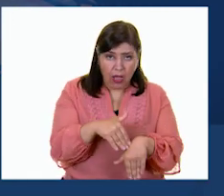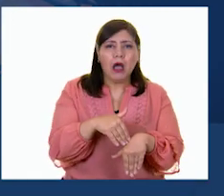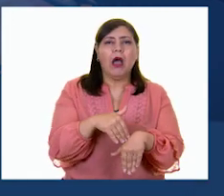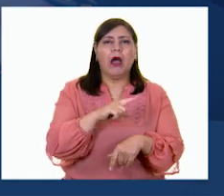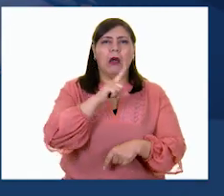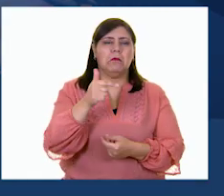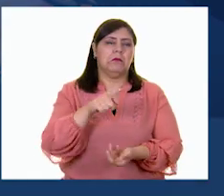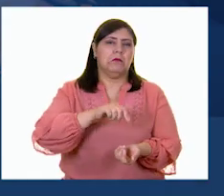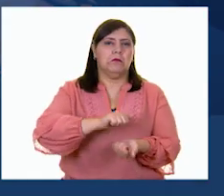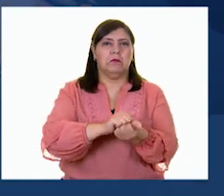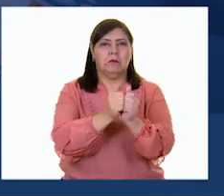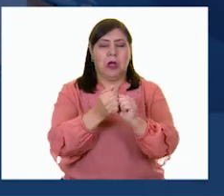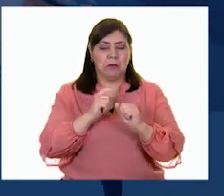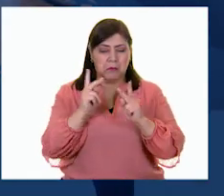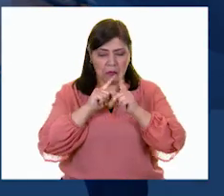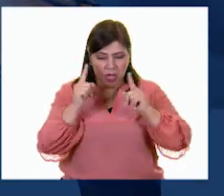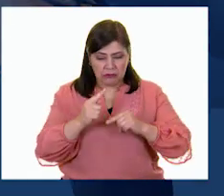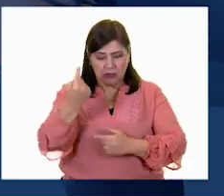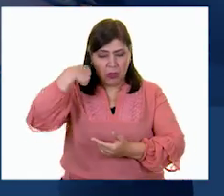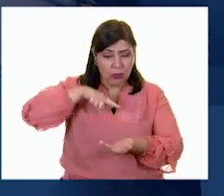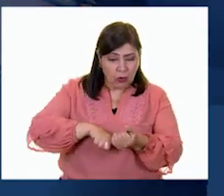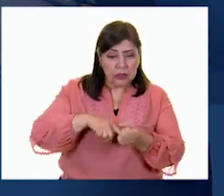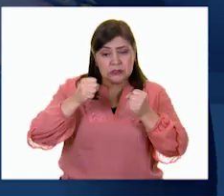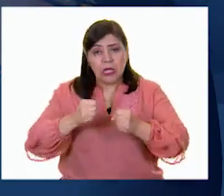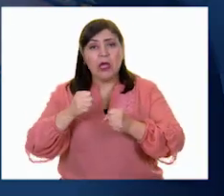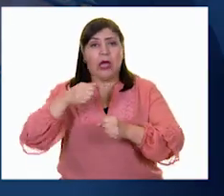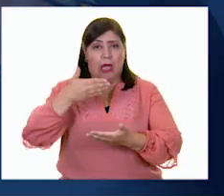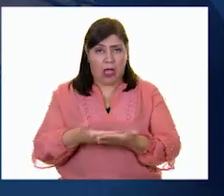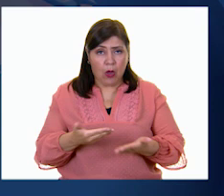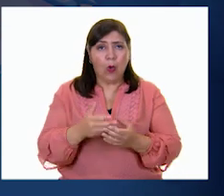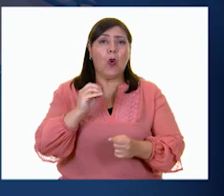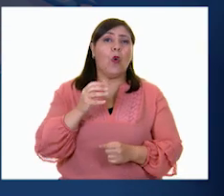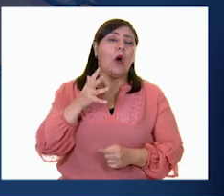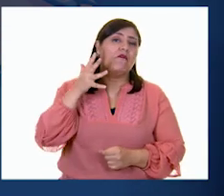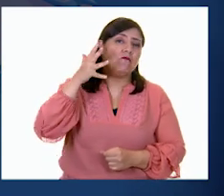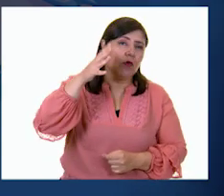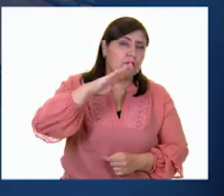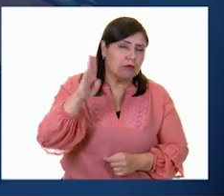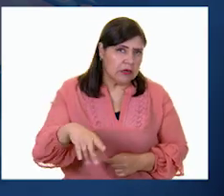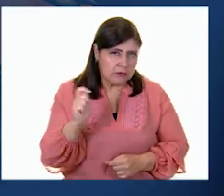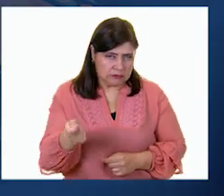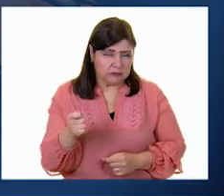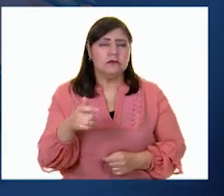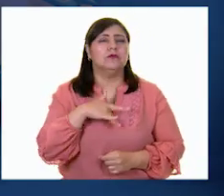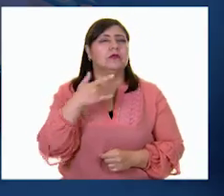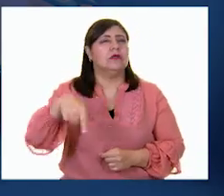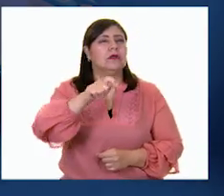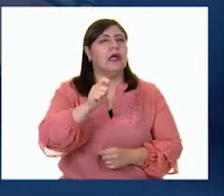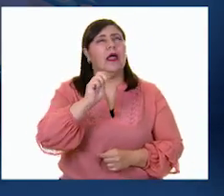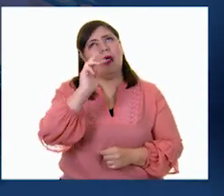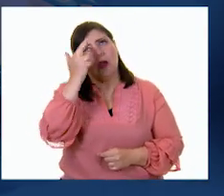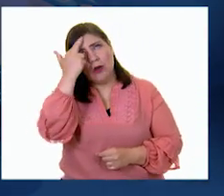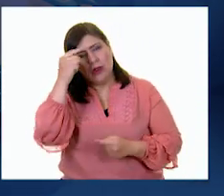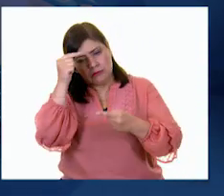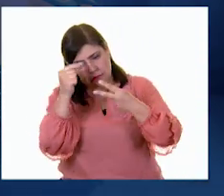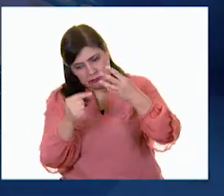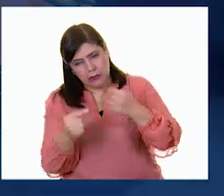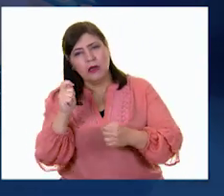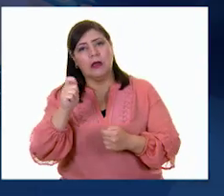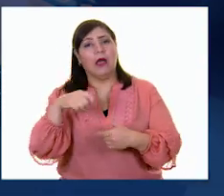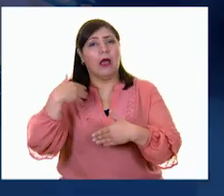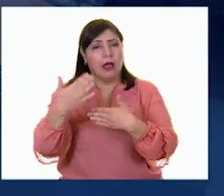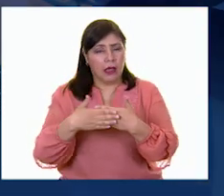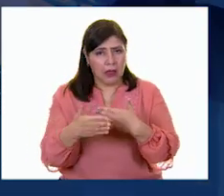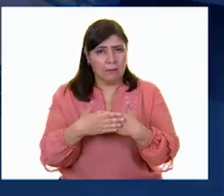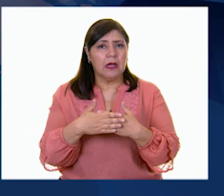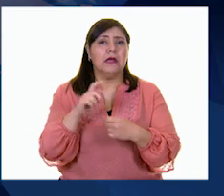interior en esta vida ni la felicidad eterna en la otra. Acuérdate pues de esto y de que dentro de pocos días seguirás el camino en que va